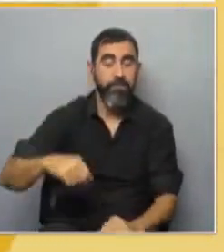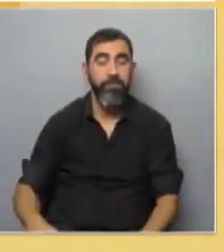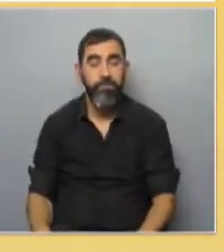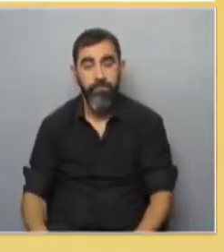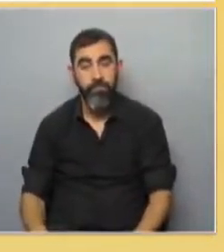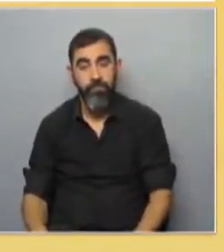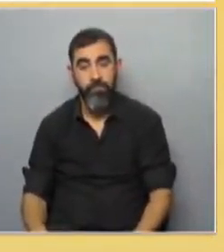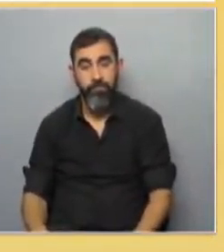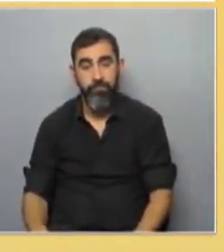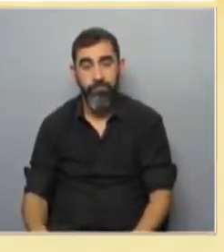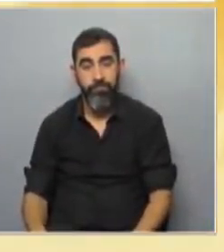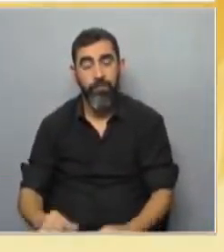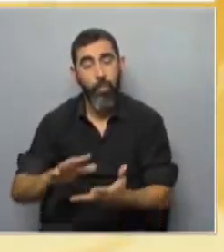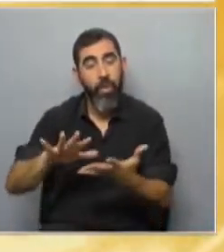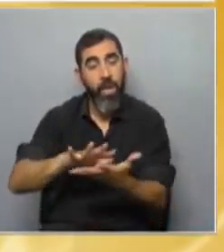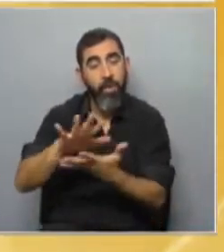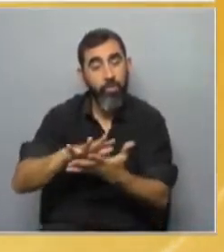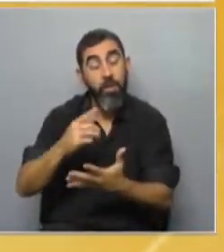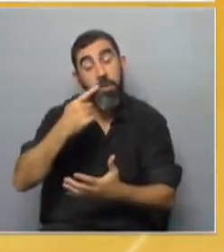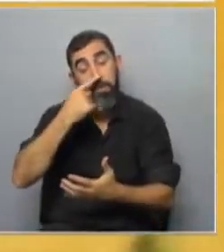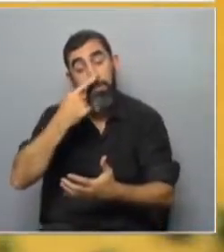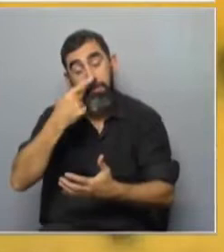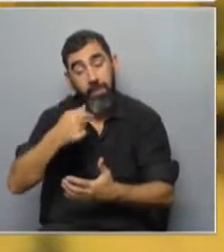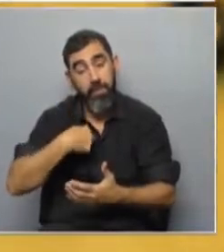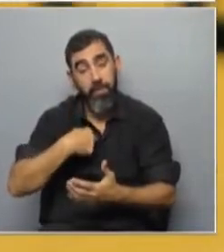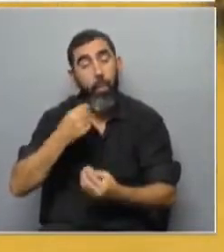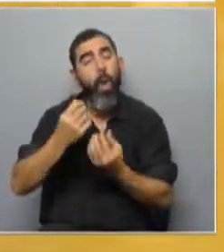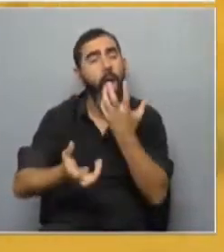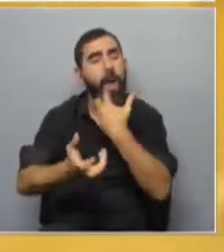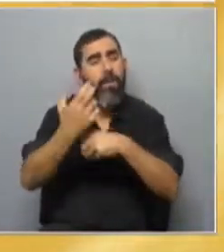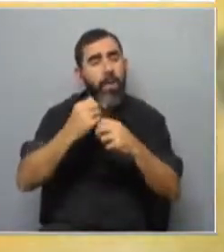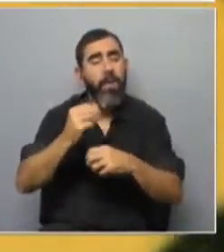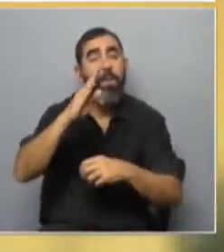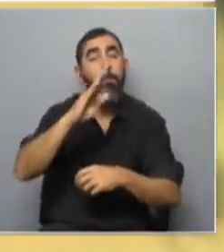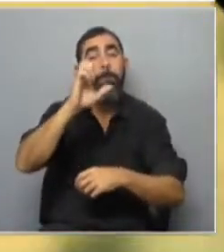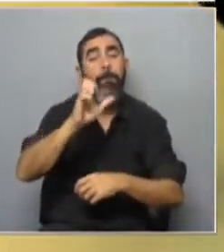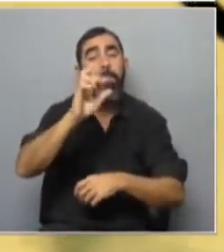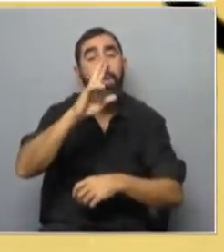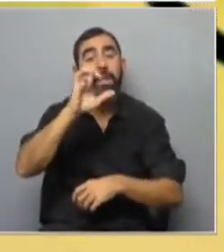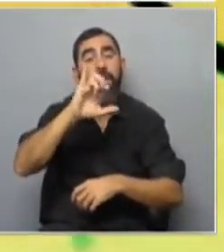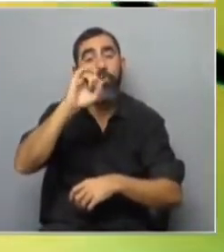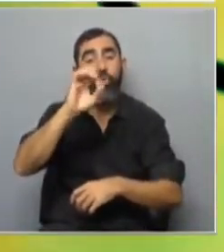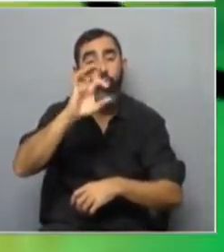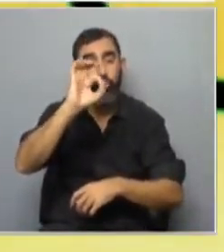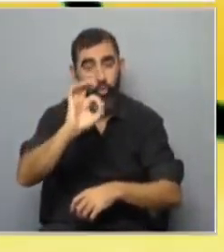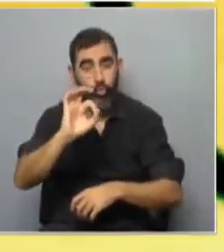es una región anatómica bastante interesante. Y ¿De qué especie, perdón? De perezosos. De perezosos, sí.